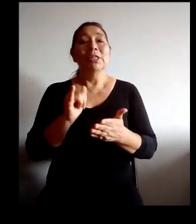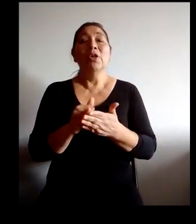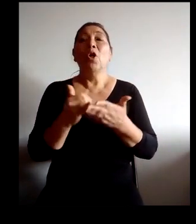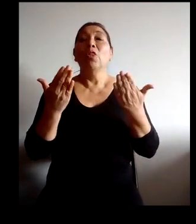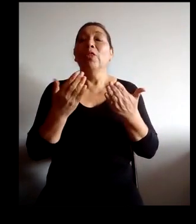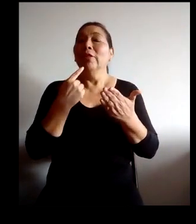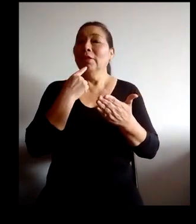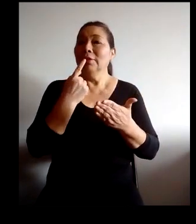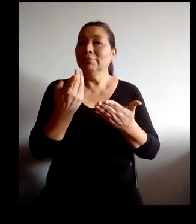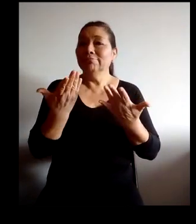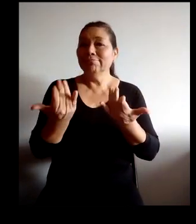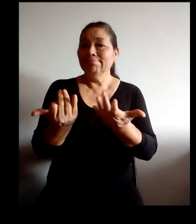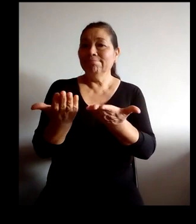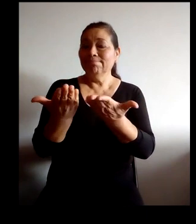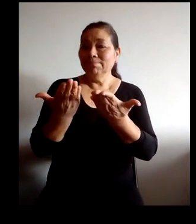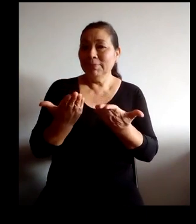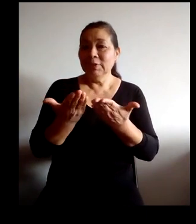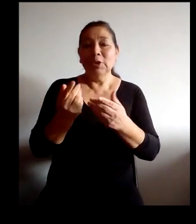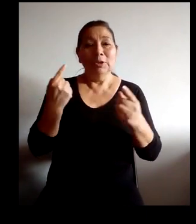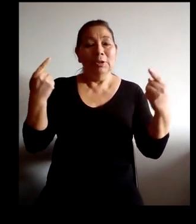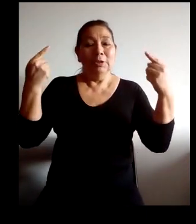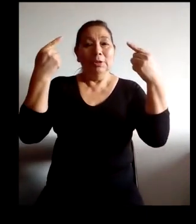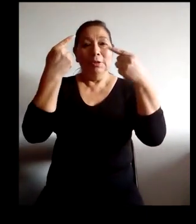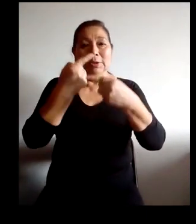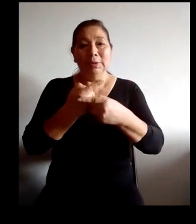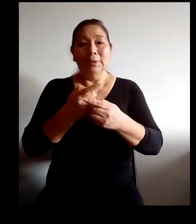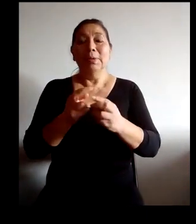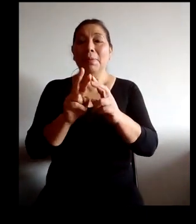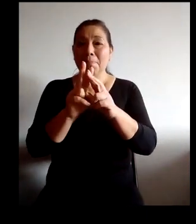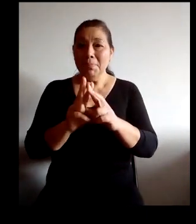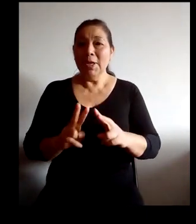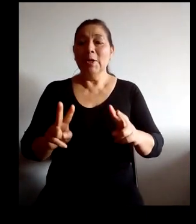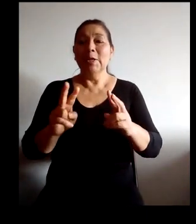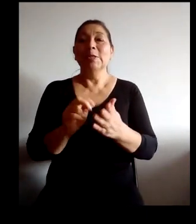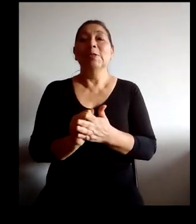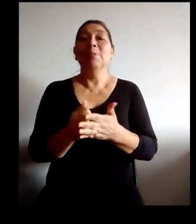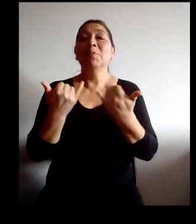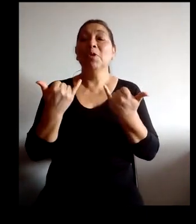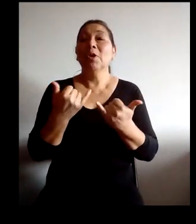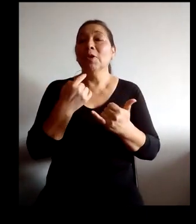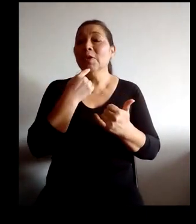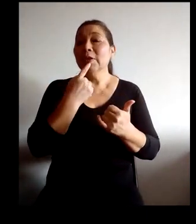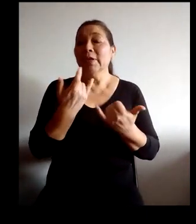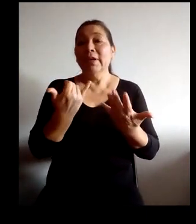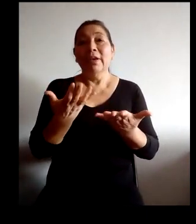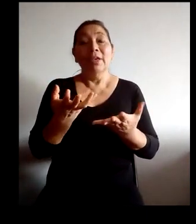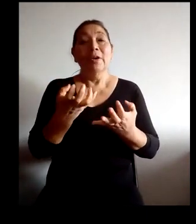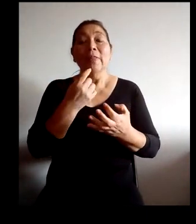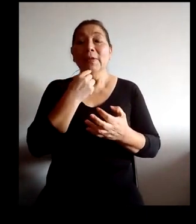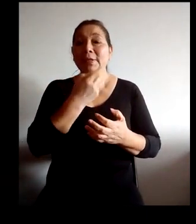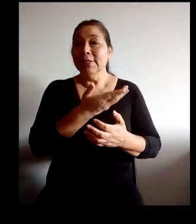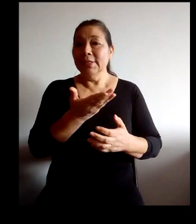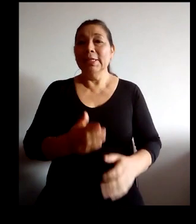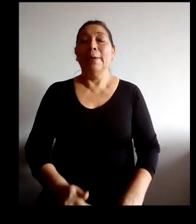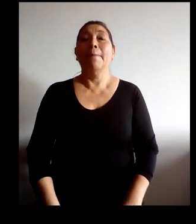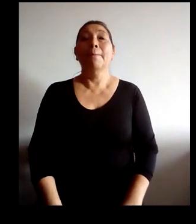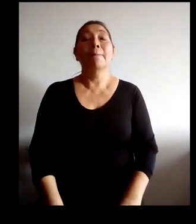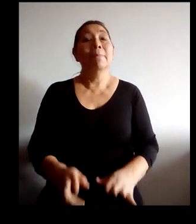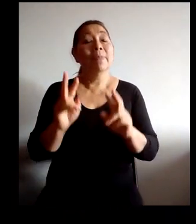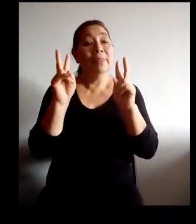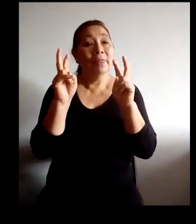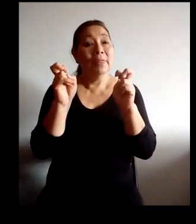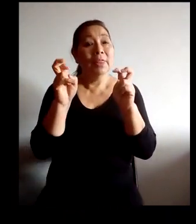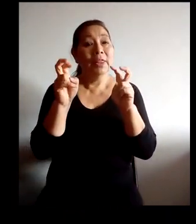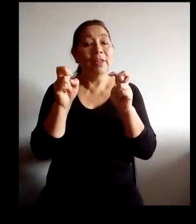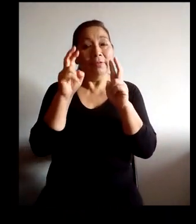señor magistrado, quiero señalar lo siguiente. Respecto al tema de la autorización o no de los hospitales del Ministerio de Salud para emisión de certificados médicos, en este caso